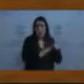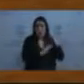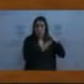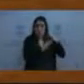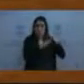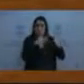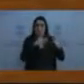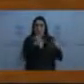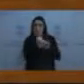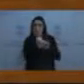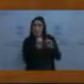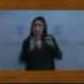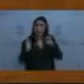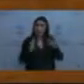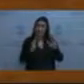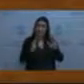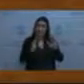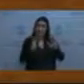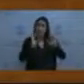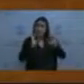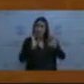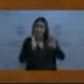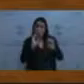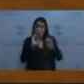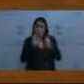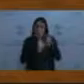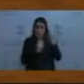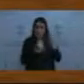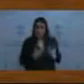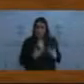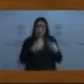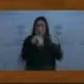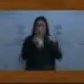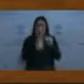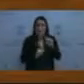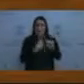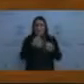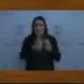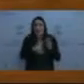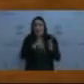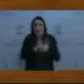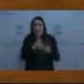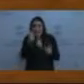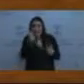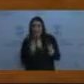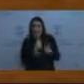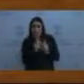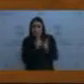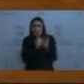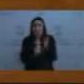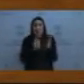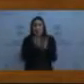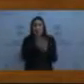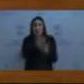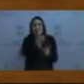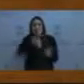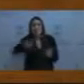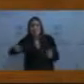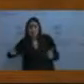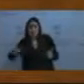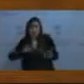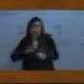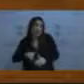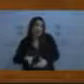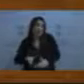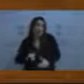finalizado ese contrato, tarda meses en poder volver a cobrar la renta básica, lo que hace que se rechacen la mayoría de trabajos que no